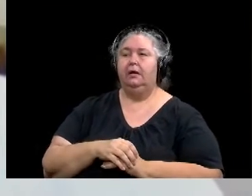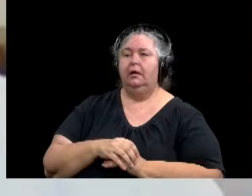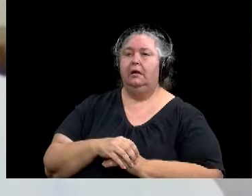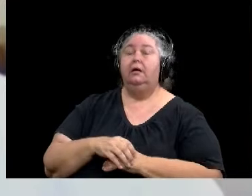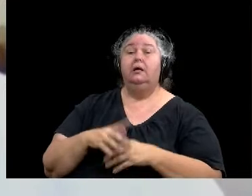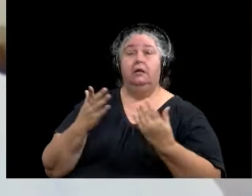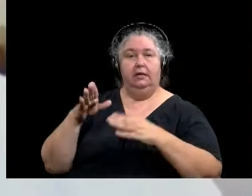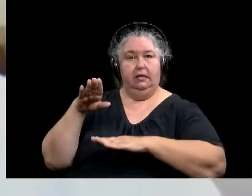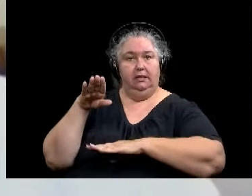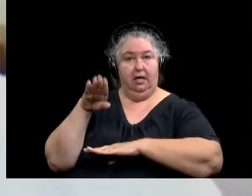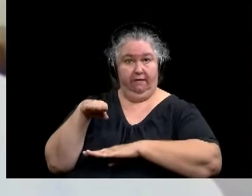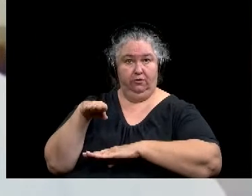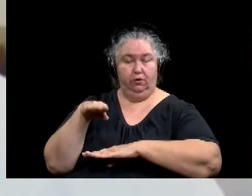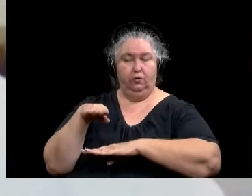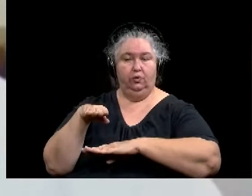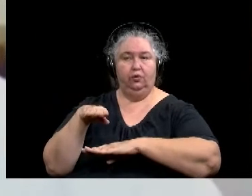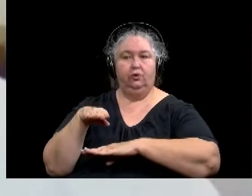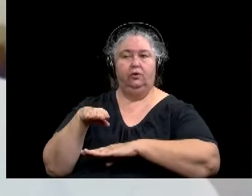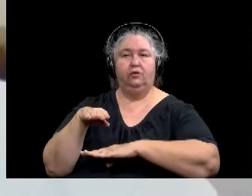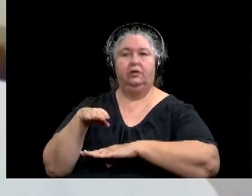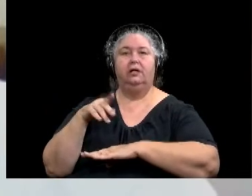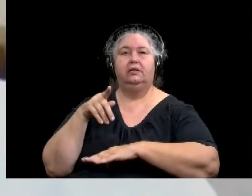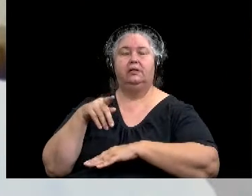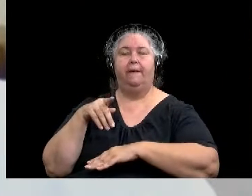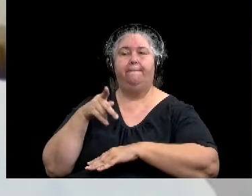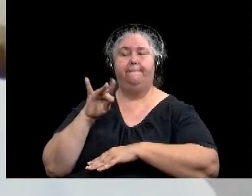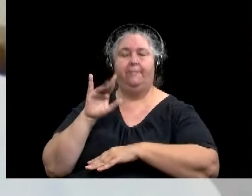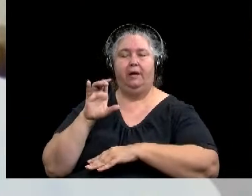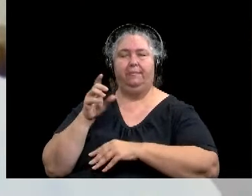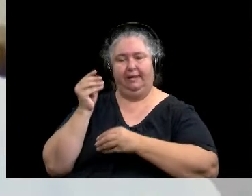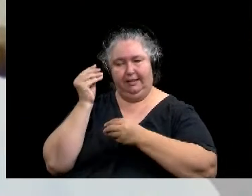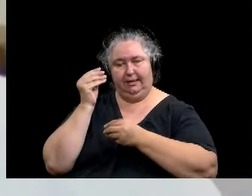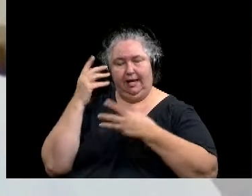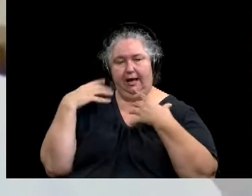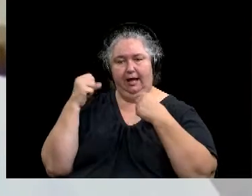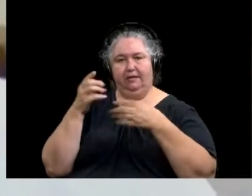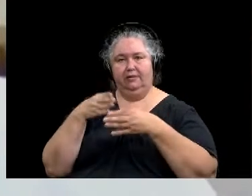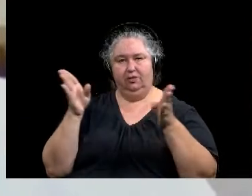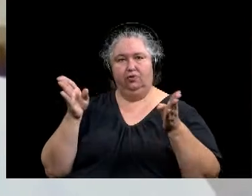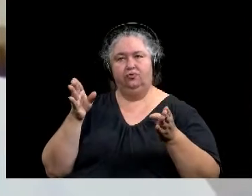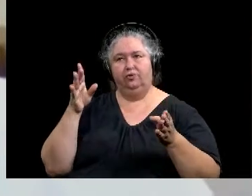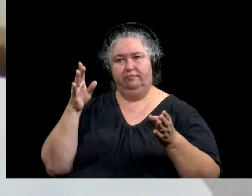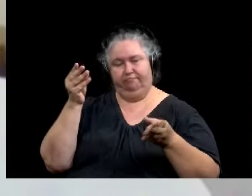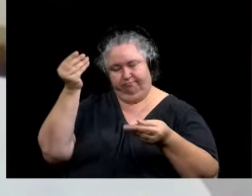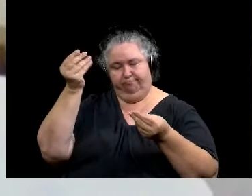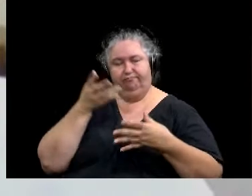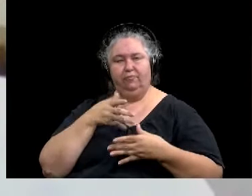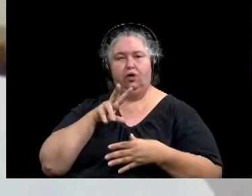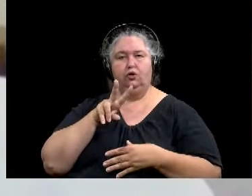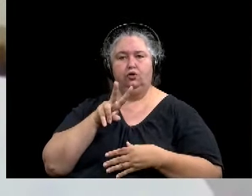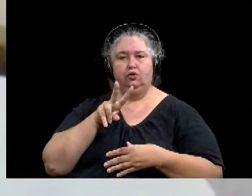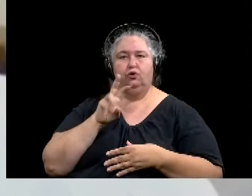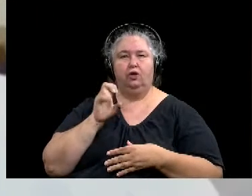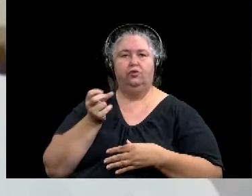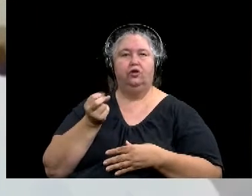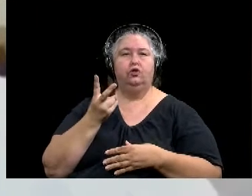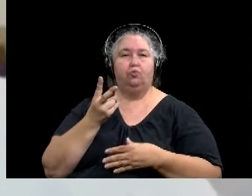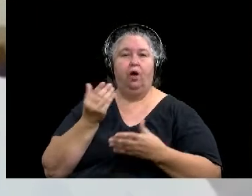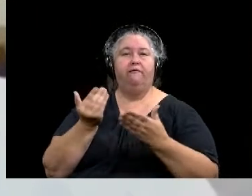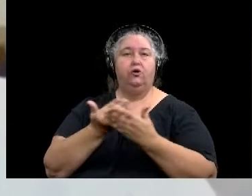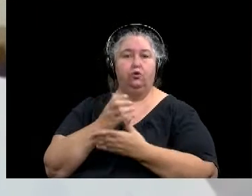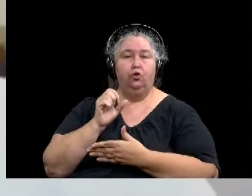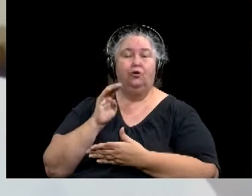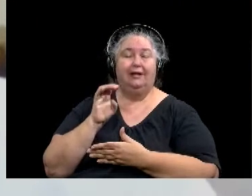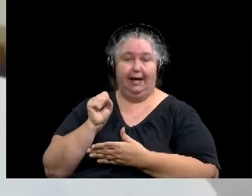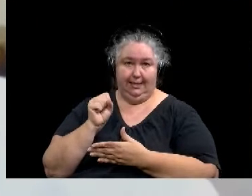desde desde la tarde el distrito de noticias de 212